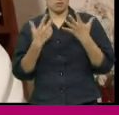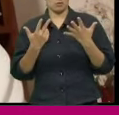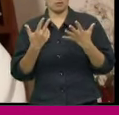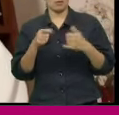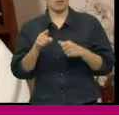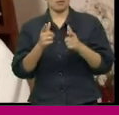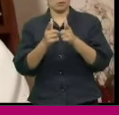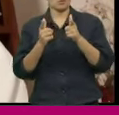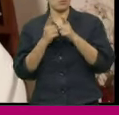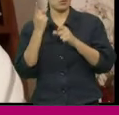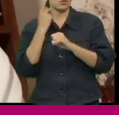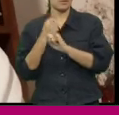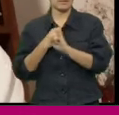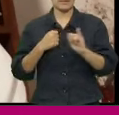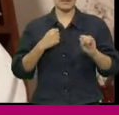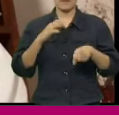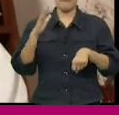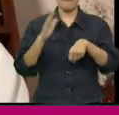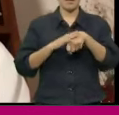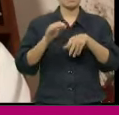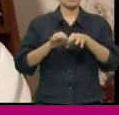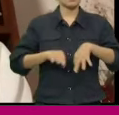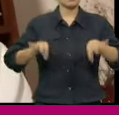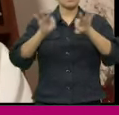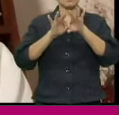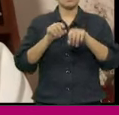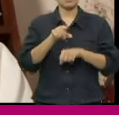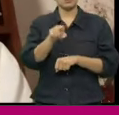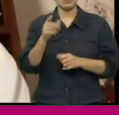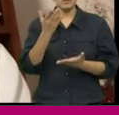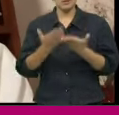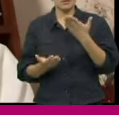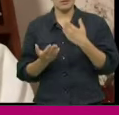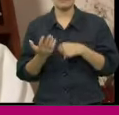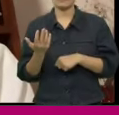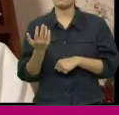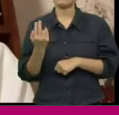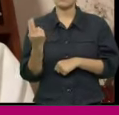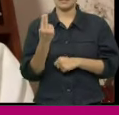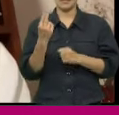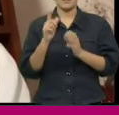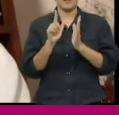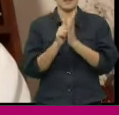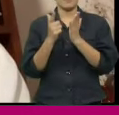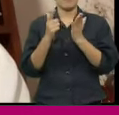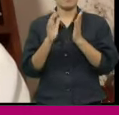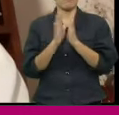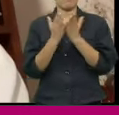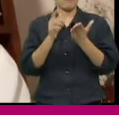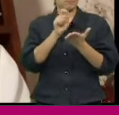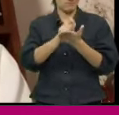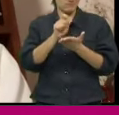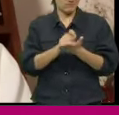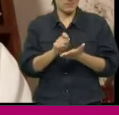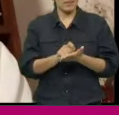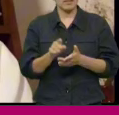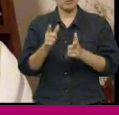quienes hicieron todo deberían escribir un libro de cómo desaparecer un partido exitoso de izquierda en, ¿cuántos